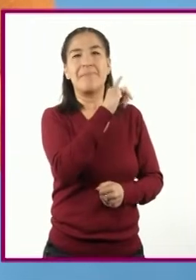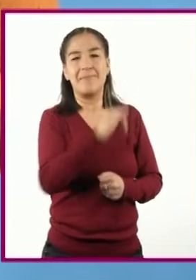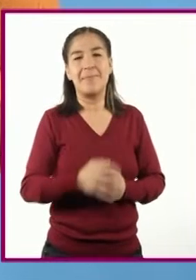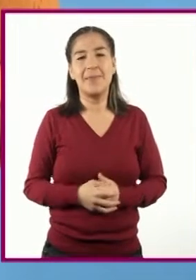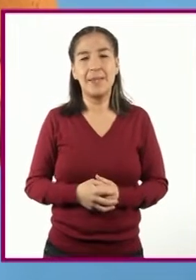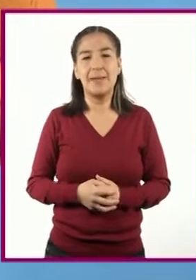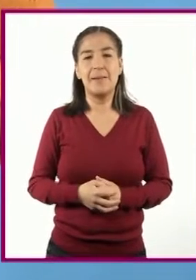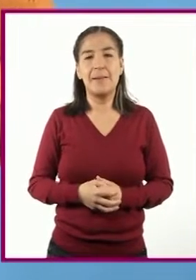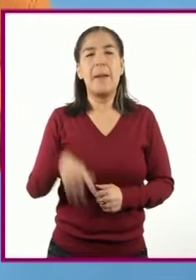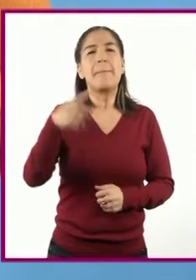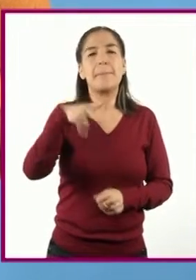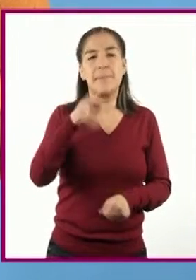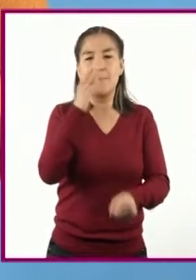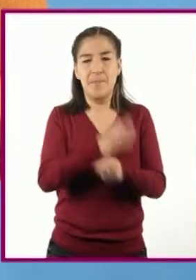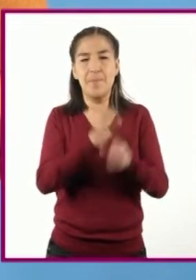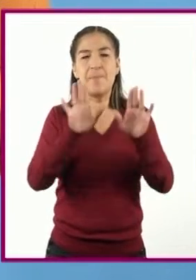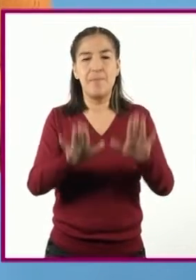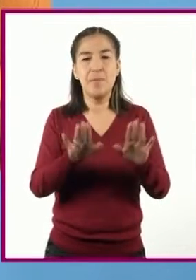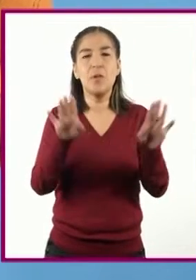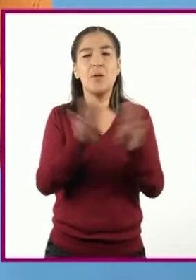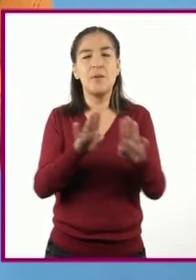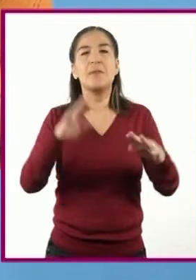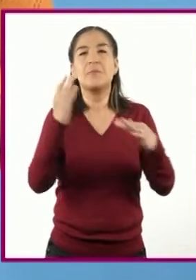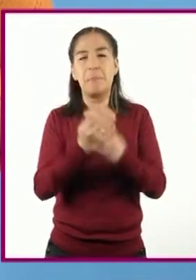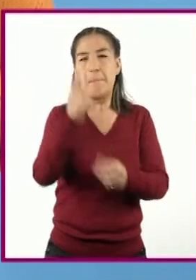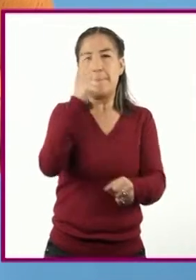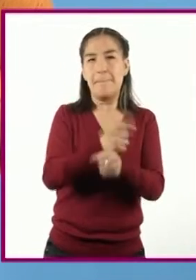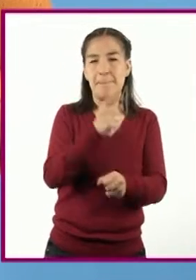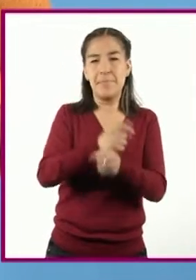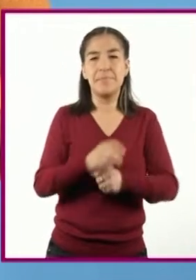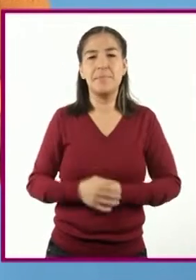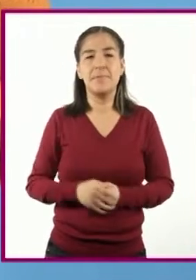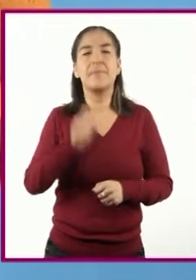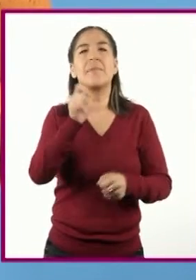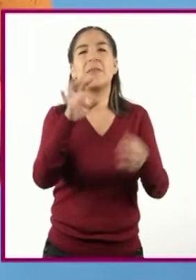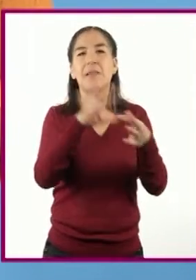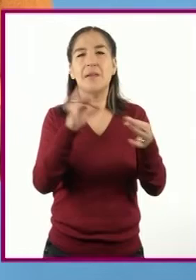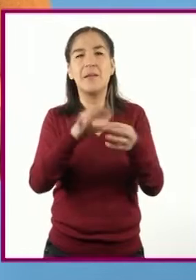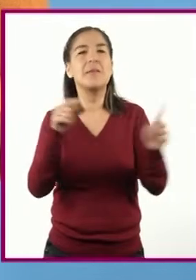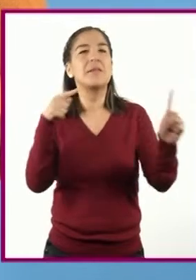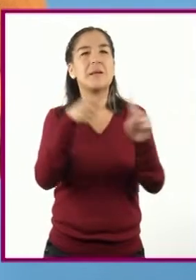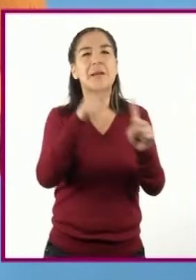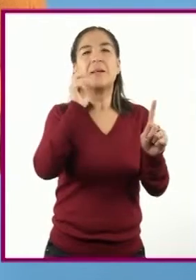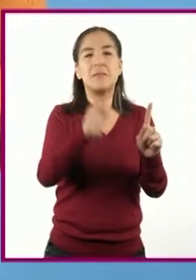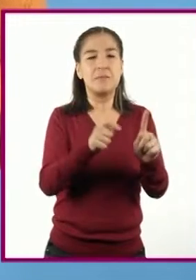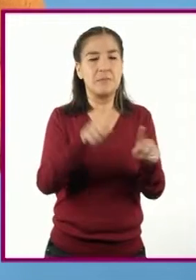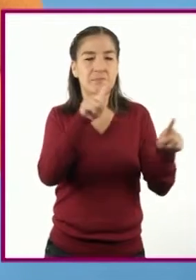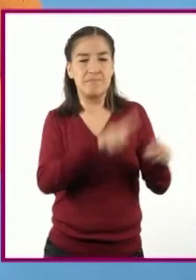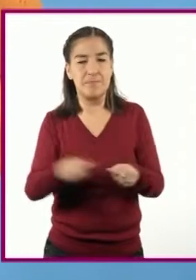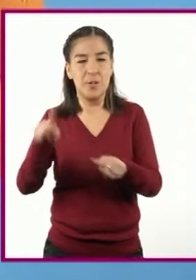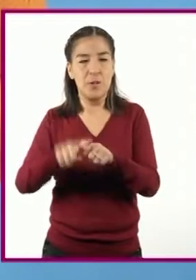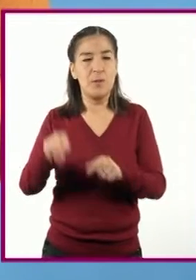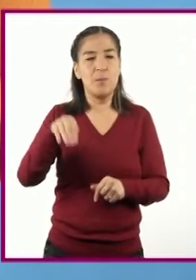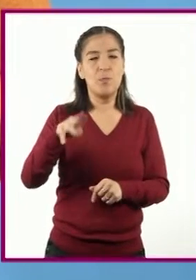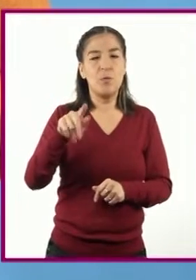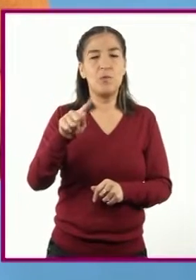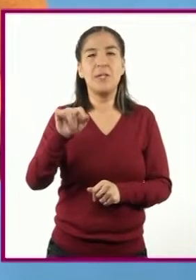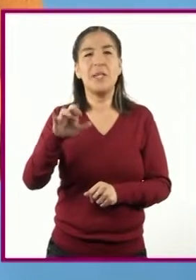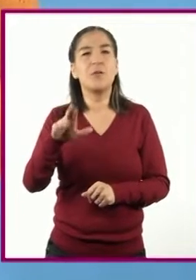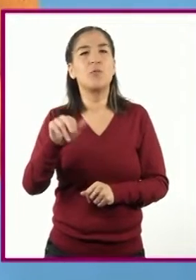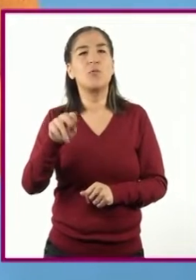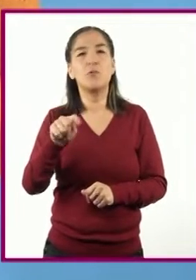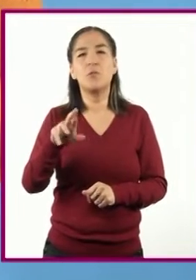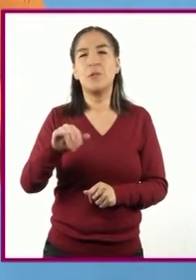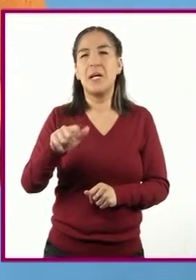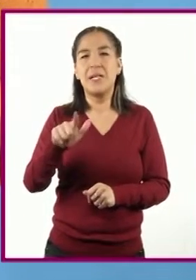Nadia, pero vamos por partes. Primero, nos vamos a referir a la multiculturalidad.